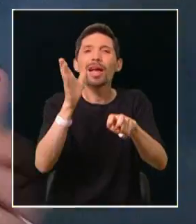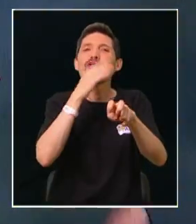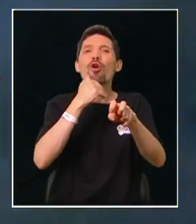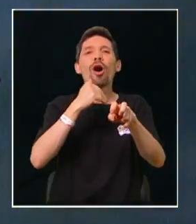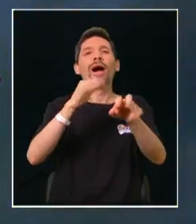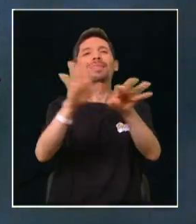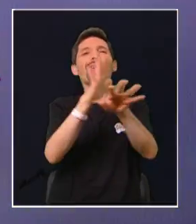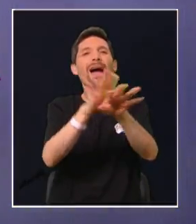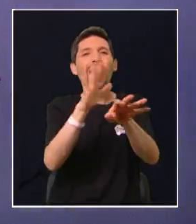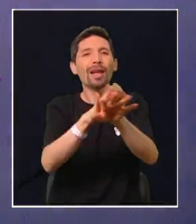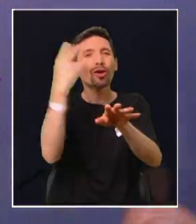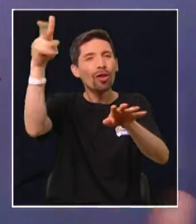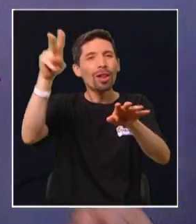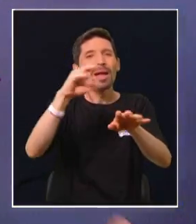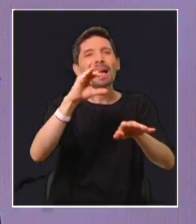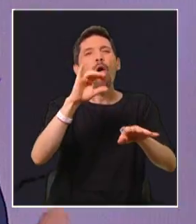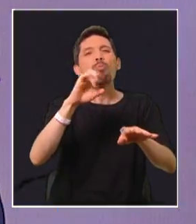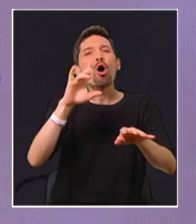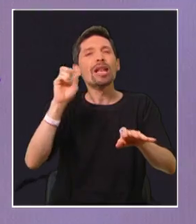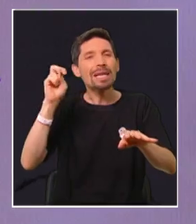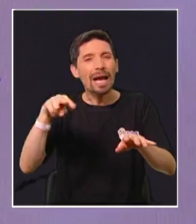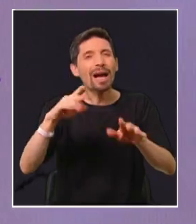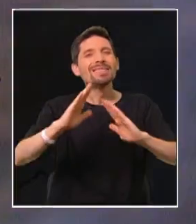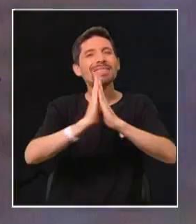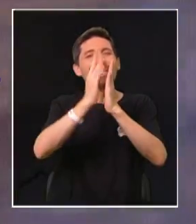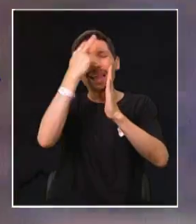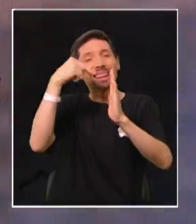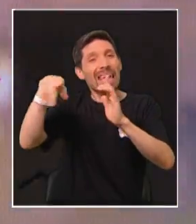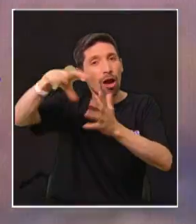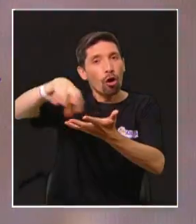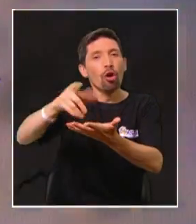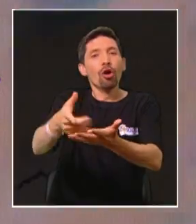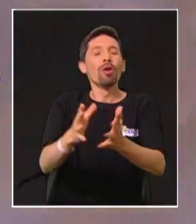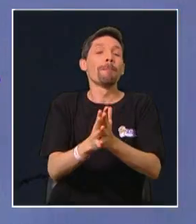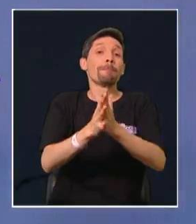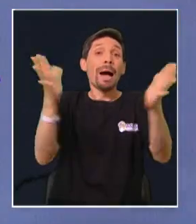tenemos los eventos masivos, pero tenemos lo más importante.